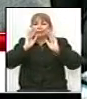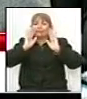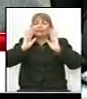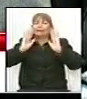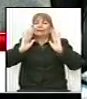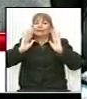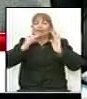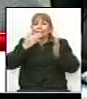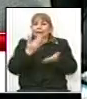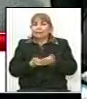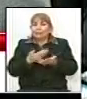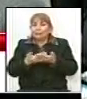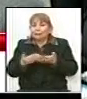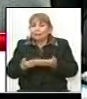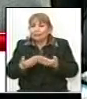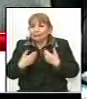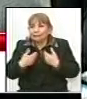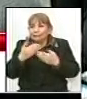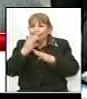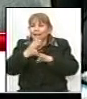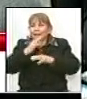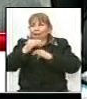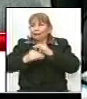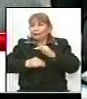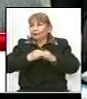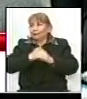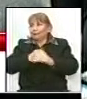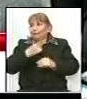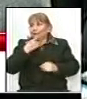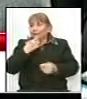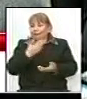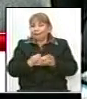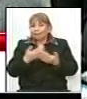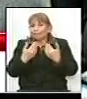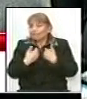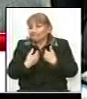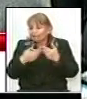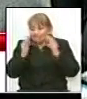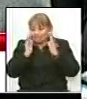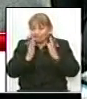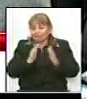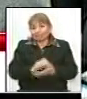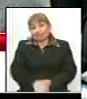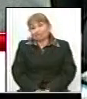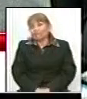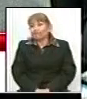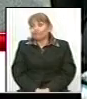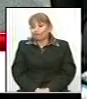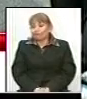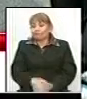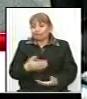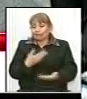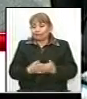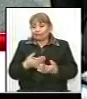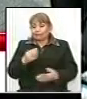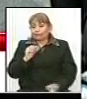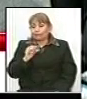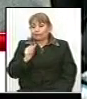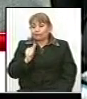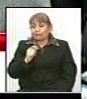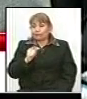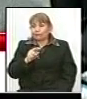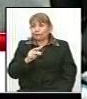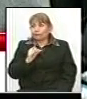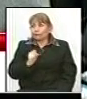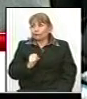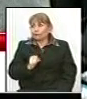más, la herramienta que se postula a nivel mundial para primera atención y acercamiento, se llama valoración geriátrica integral,